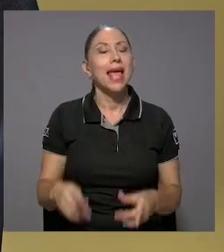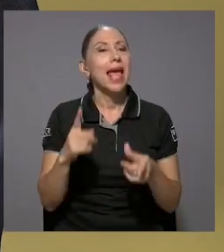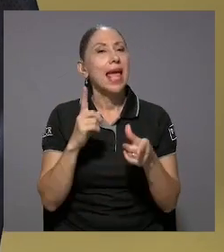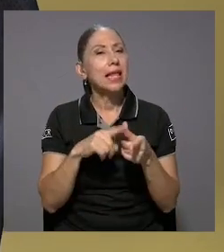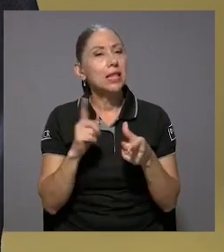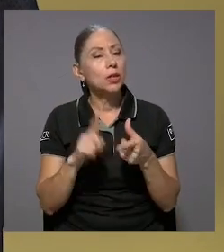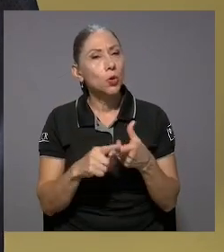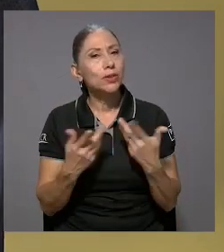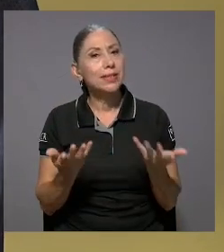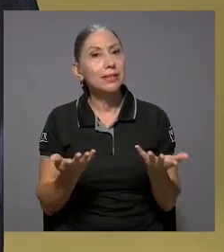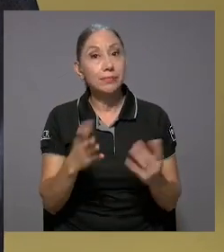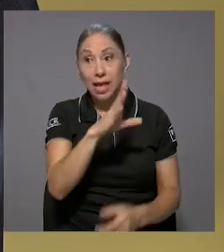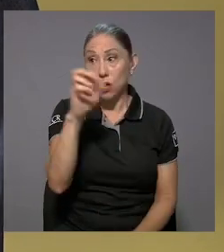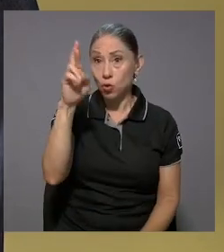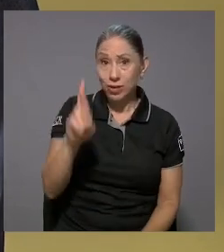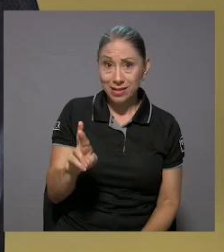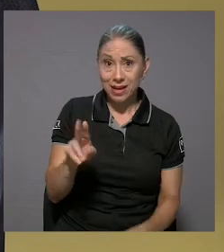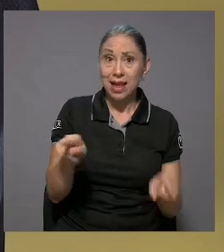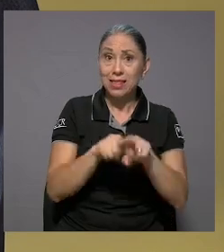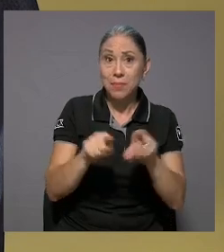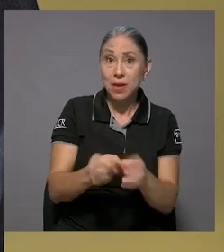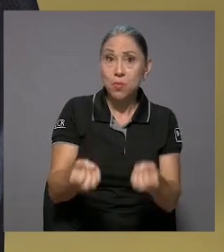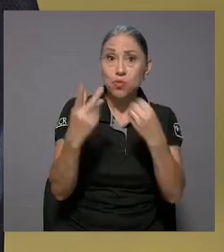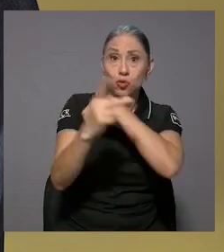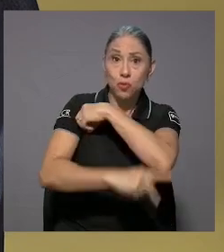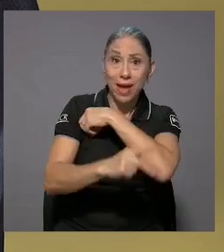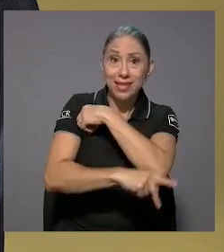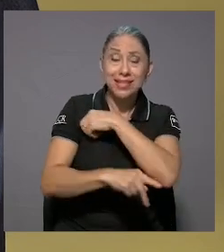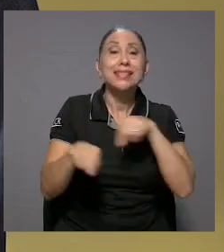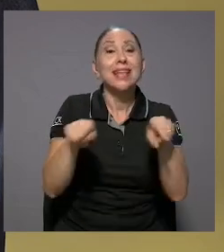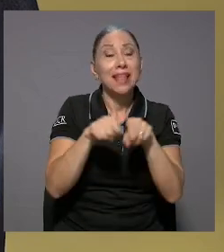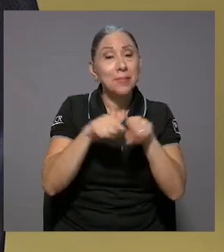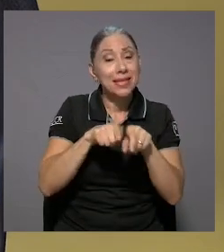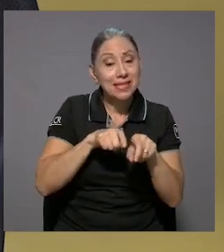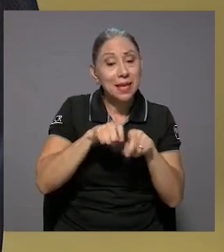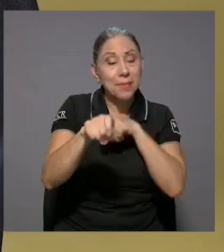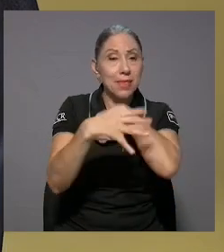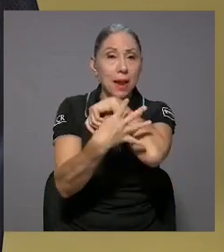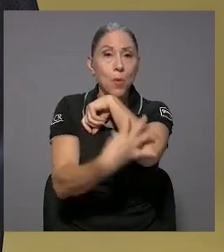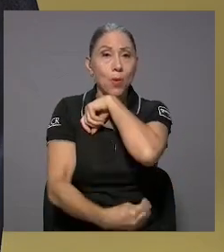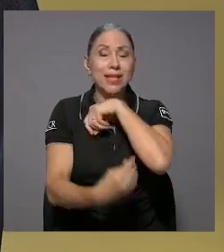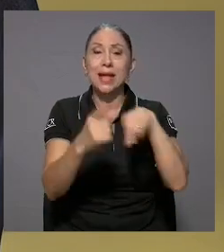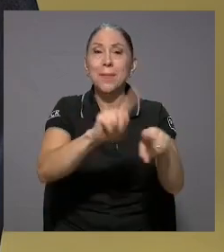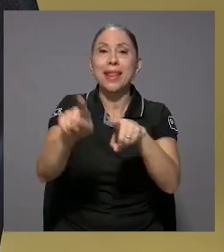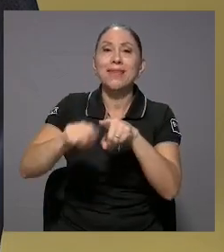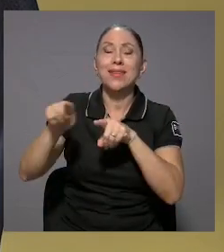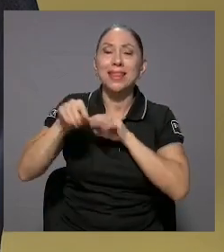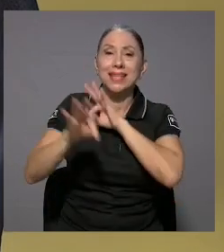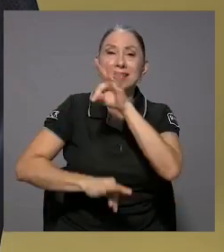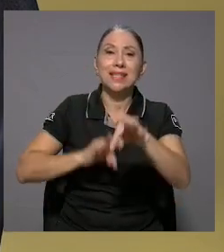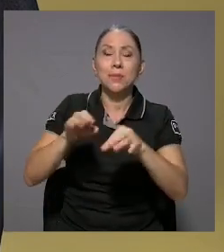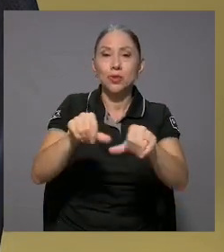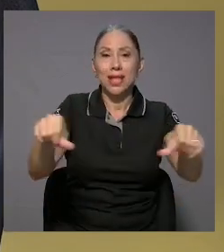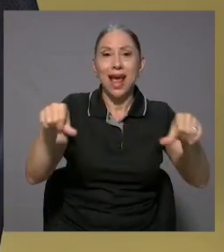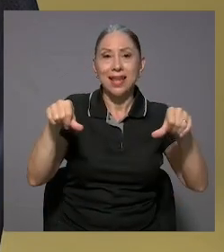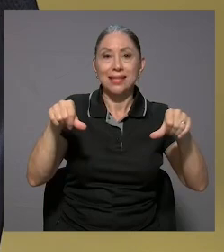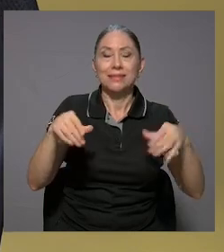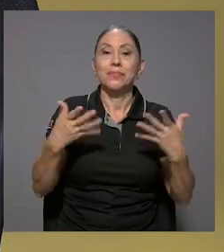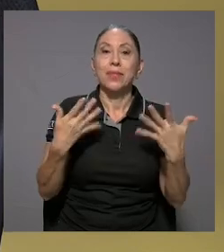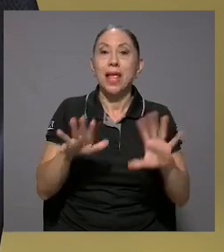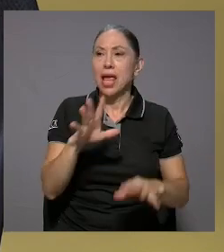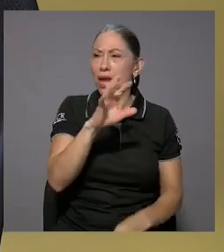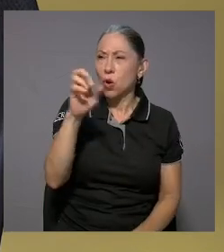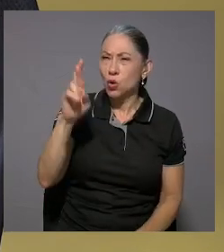bienestar, digamos, de una forma global. Entonces, en Costa Rica y en muchos países se mide la pobreza también para diferentes